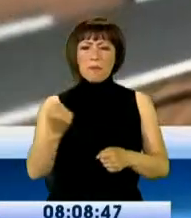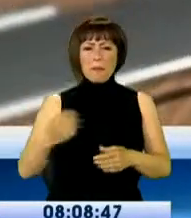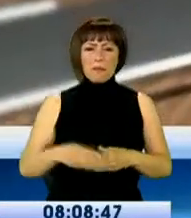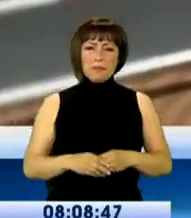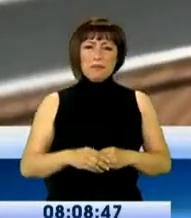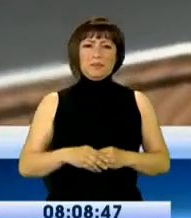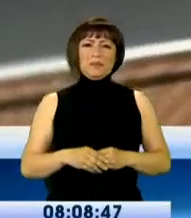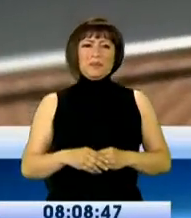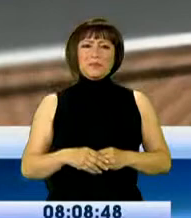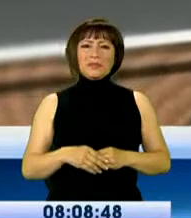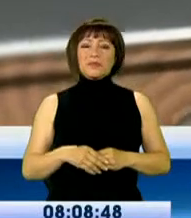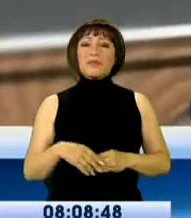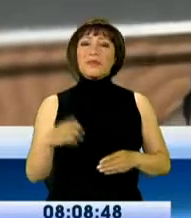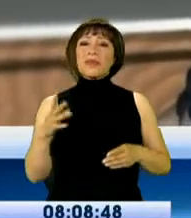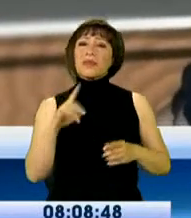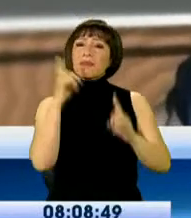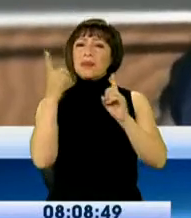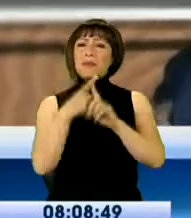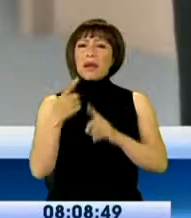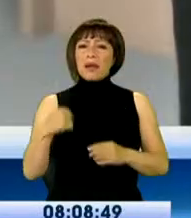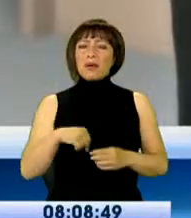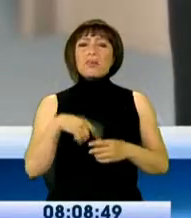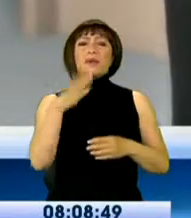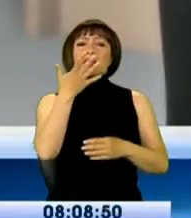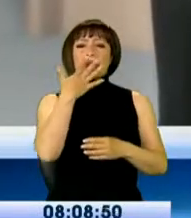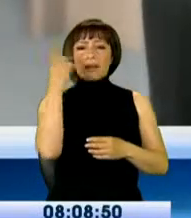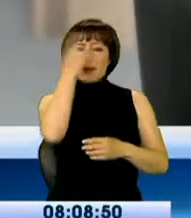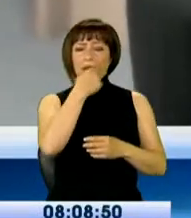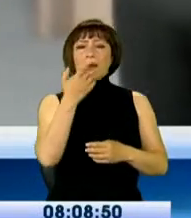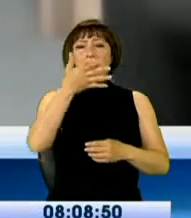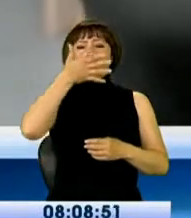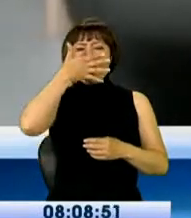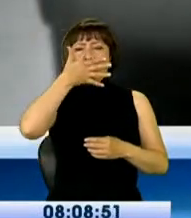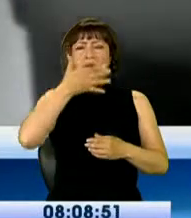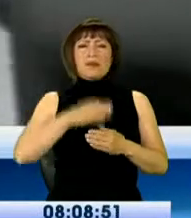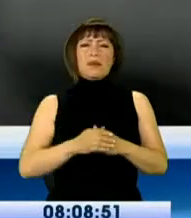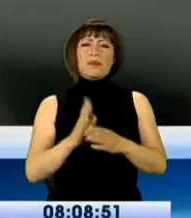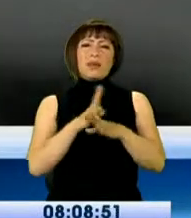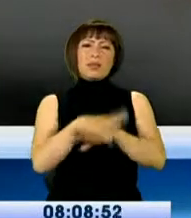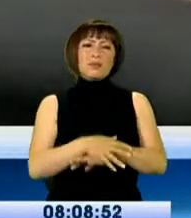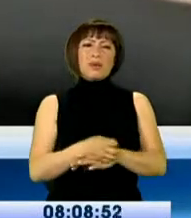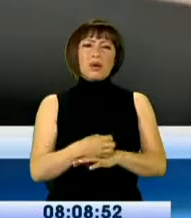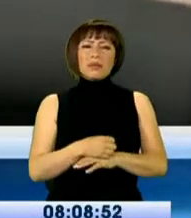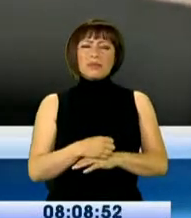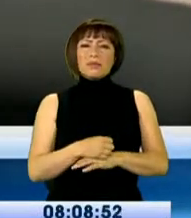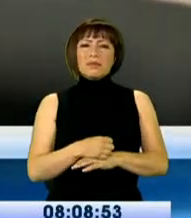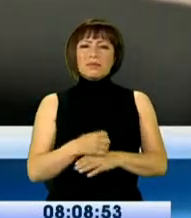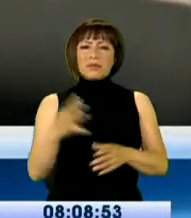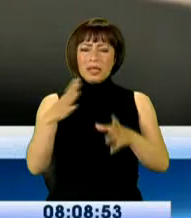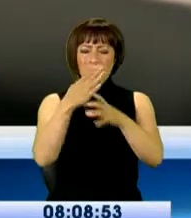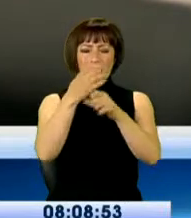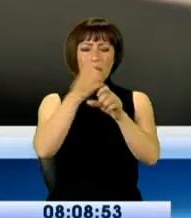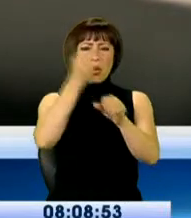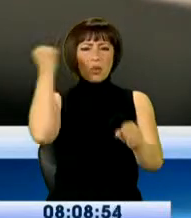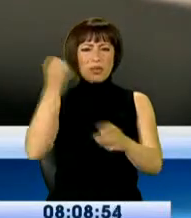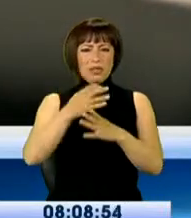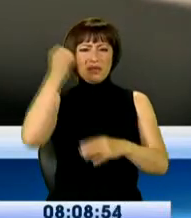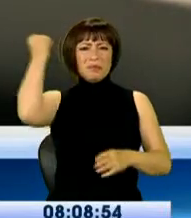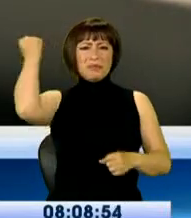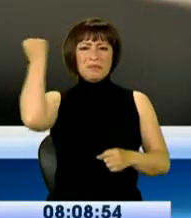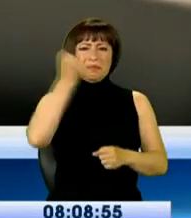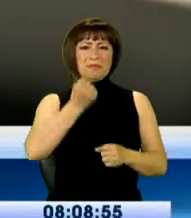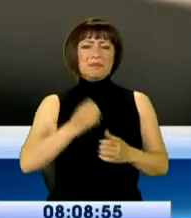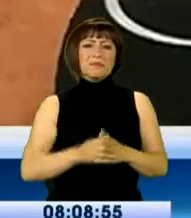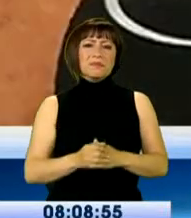pierna y ahí este me cogió me tapó la boca y me puso una un polvo así en la nariz y me lo puso así me lo presionaba en la nariz